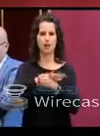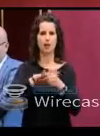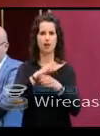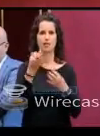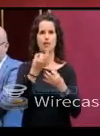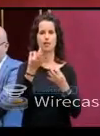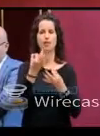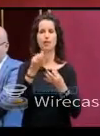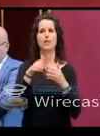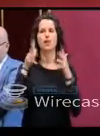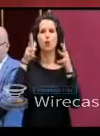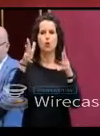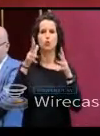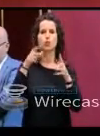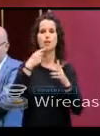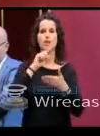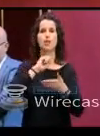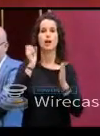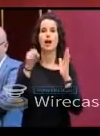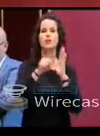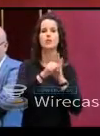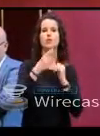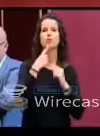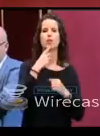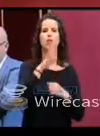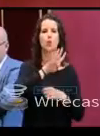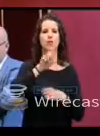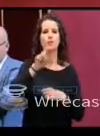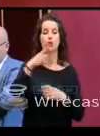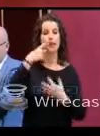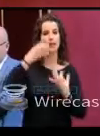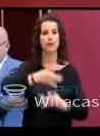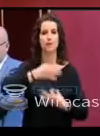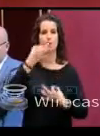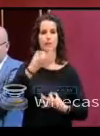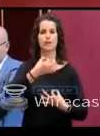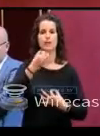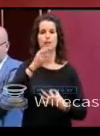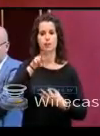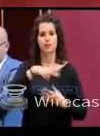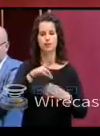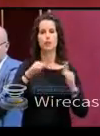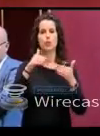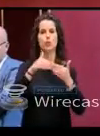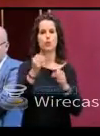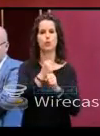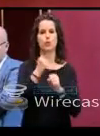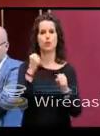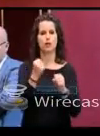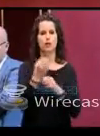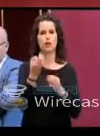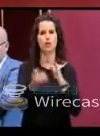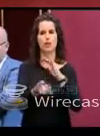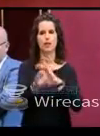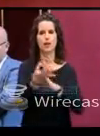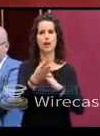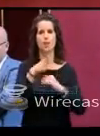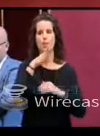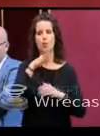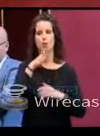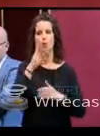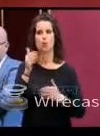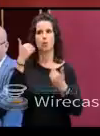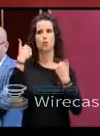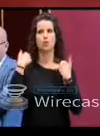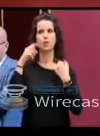la consejería. Lo que establece el artículo que usted ha mencionado es en realidad el grupo de trabajo que se tiene que crear bajo la competencia de la